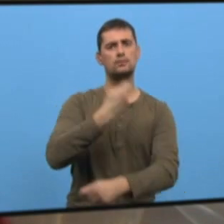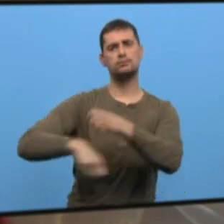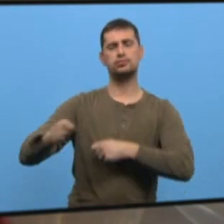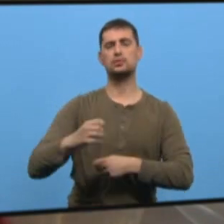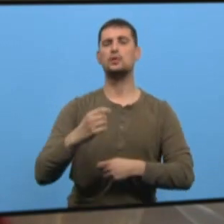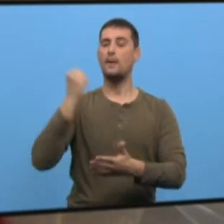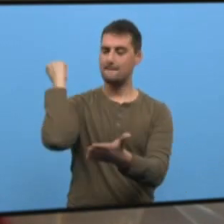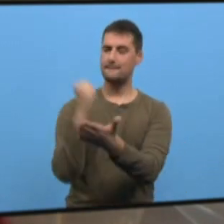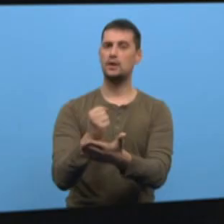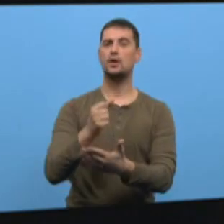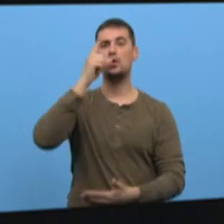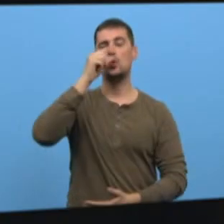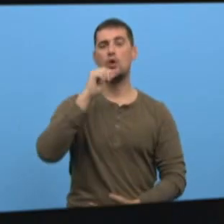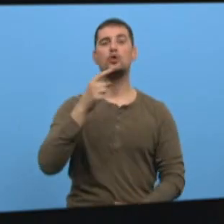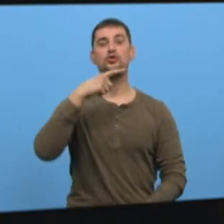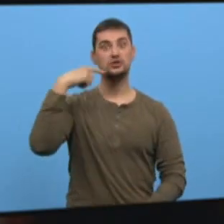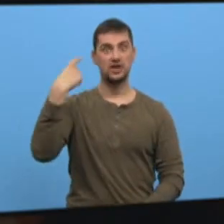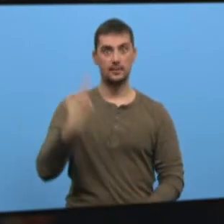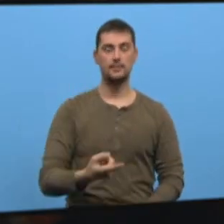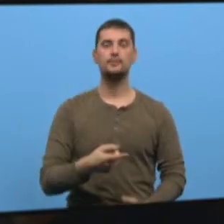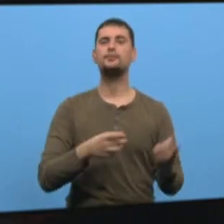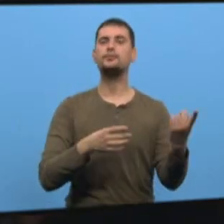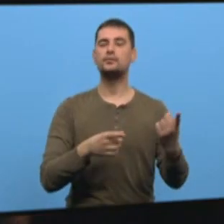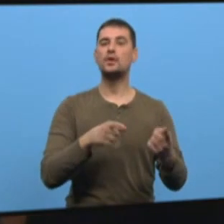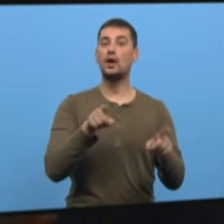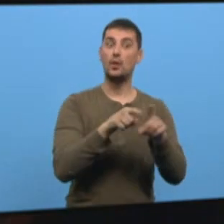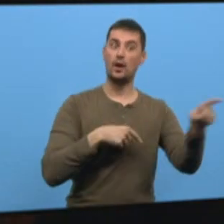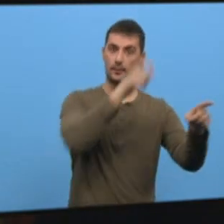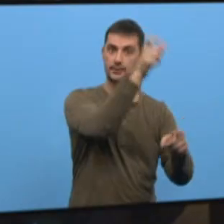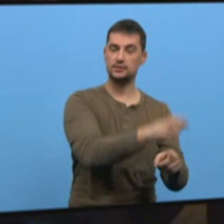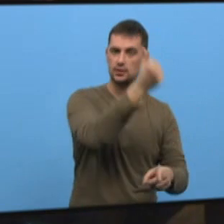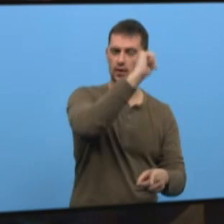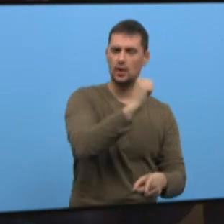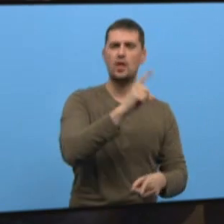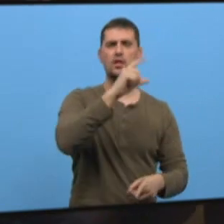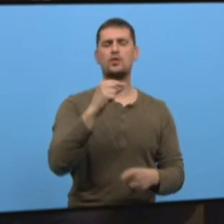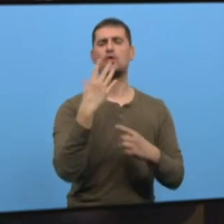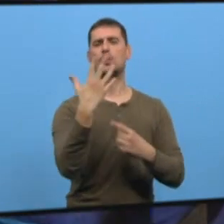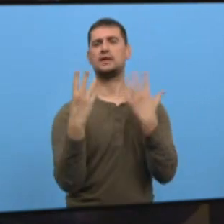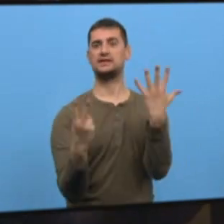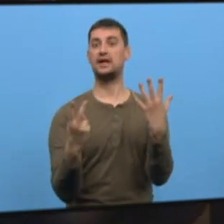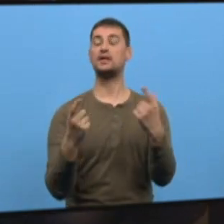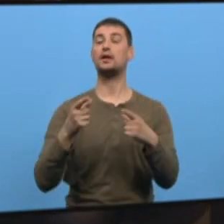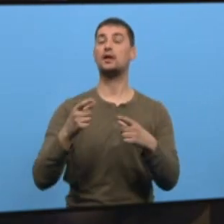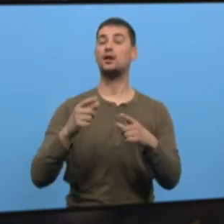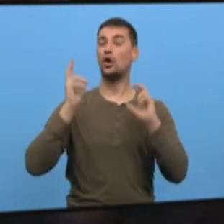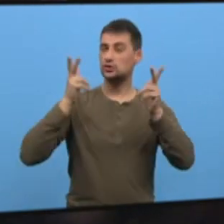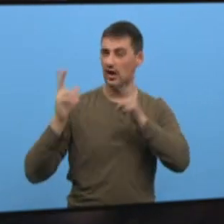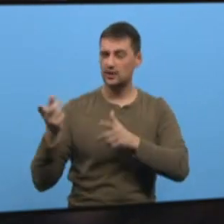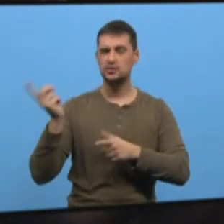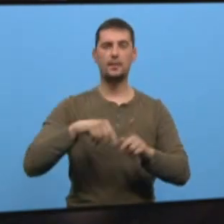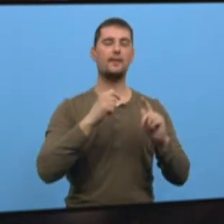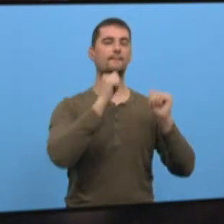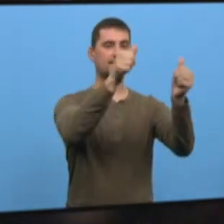distintivo lugos sa coma Carlos 157 produtores e hiros do centro da provincia recibían os